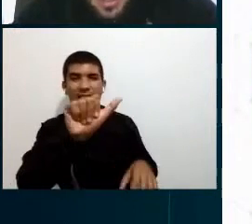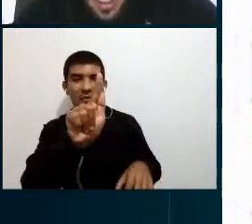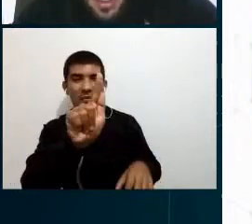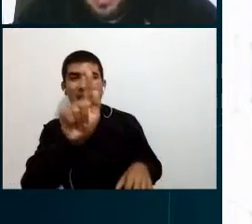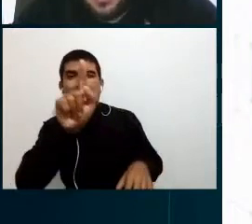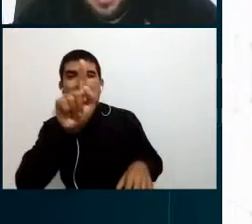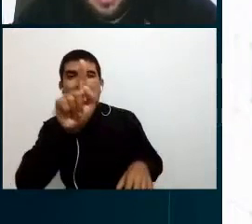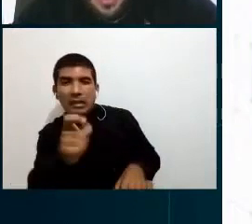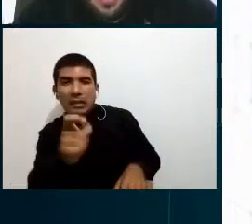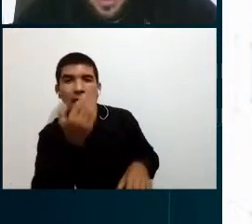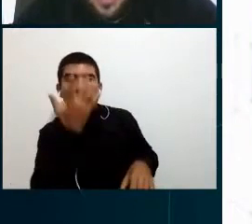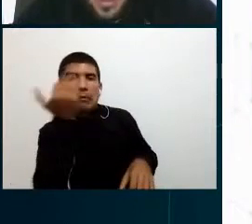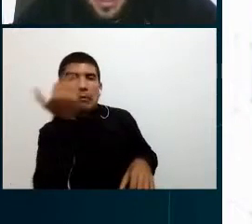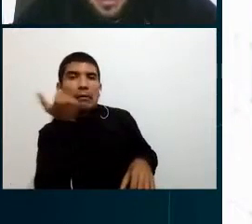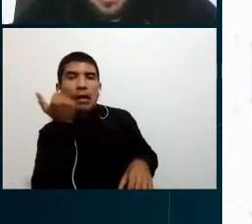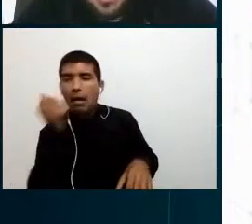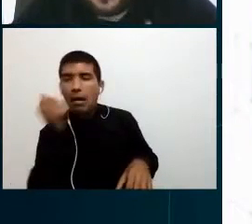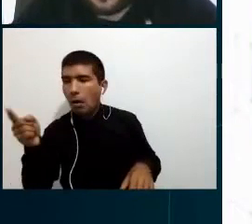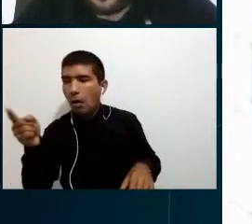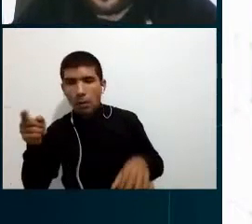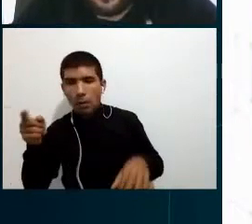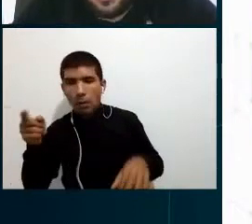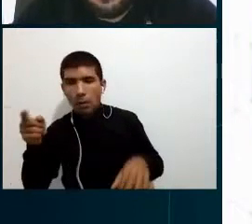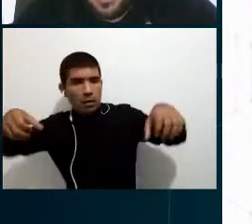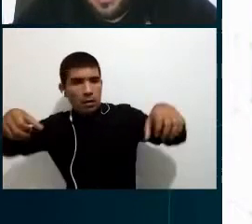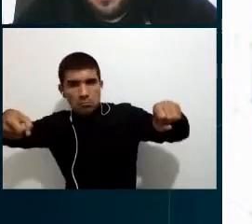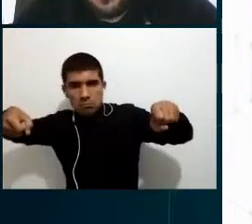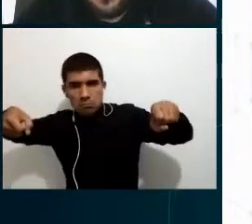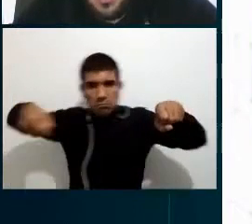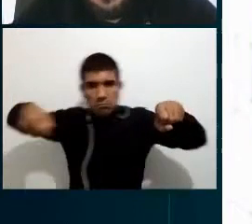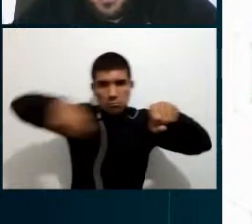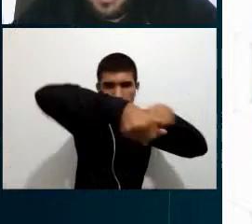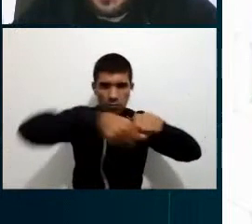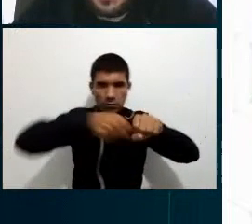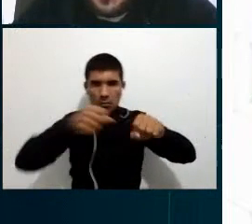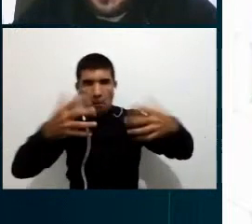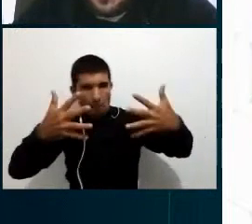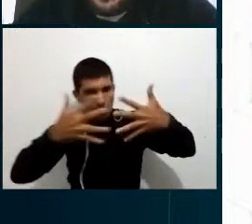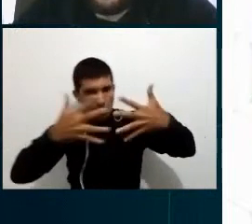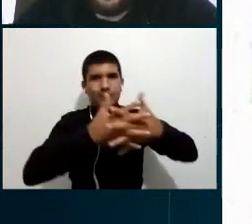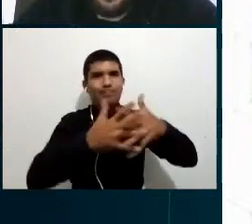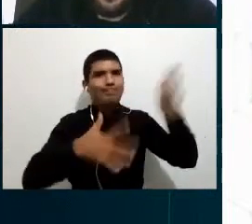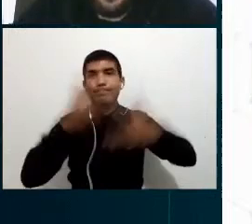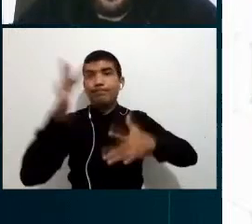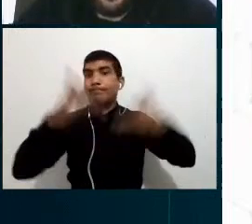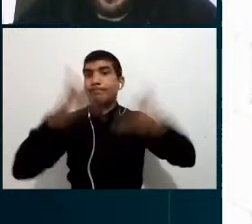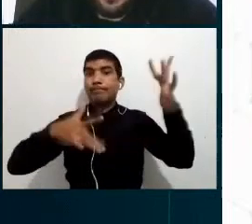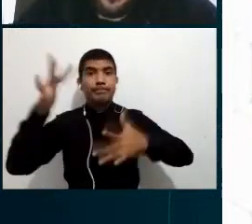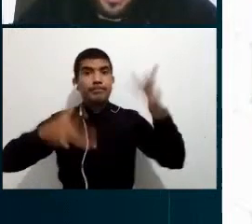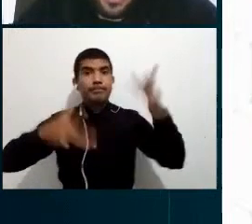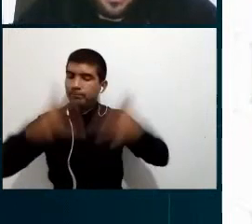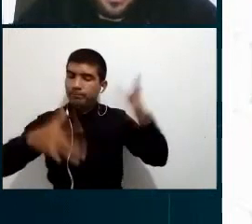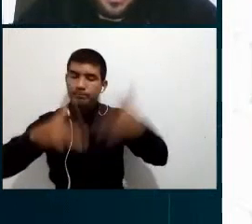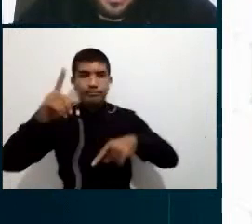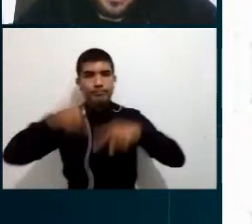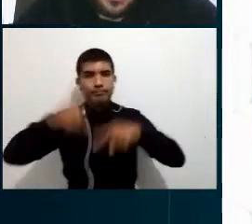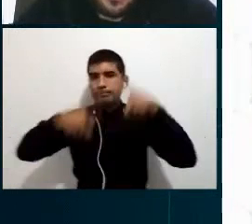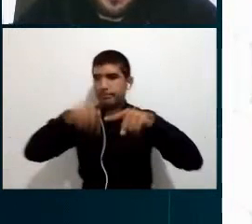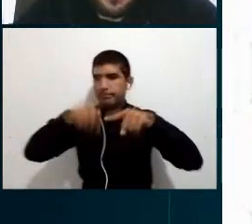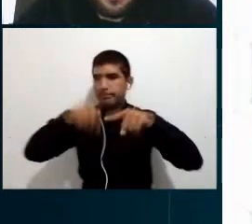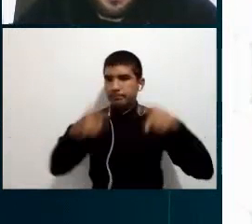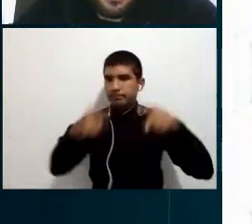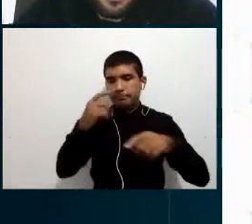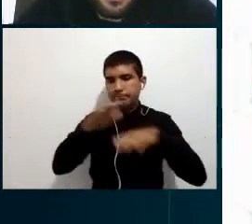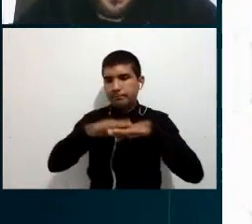configuración, sea doble barra, interruptor y medio, barra sencilla o los